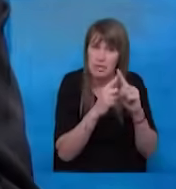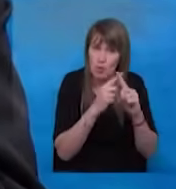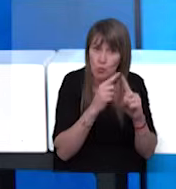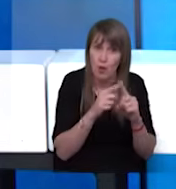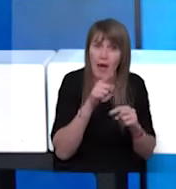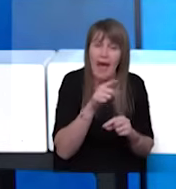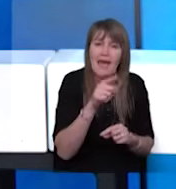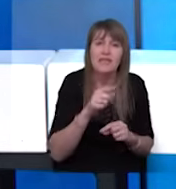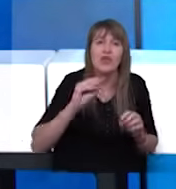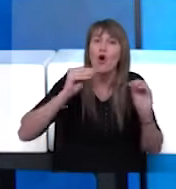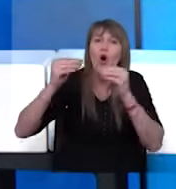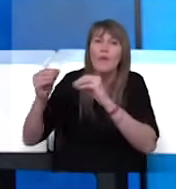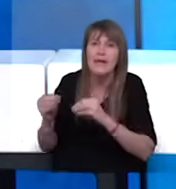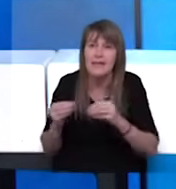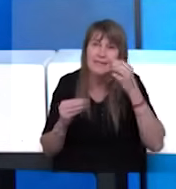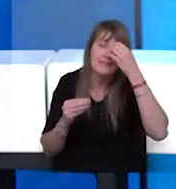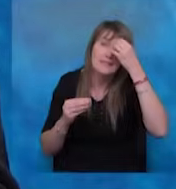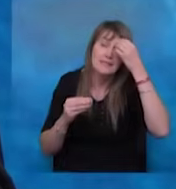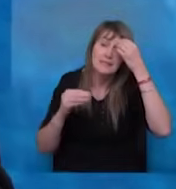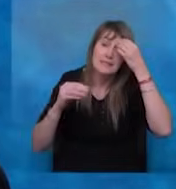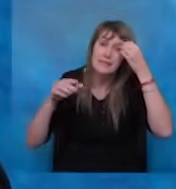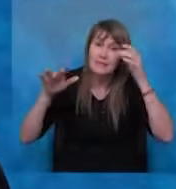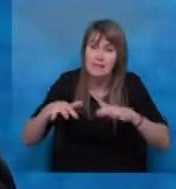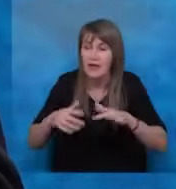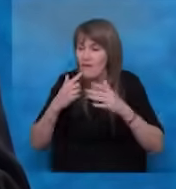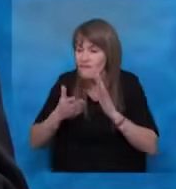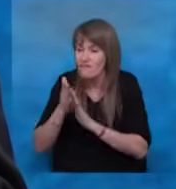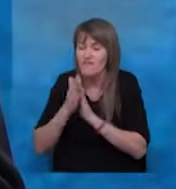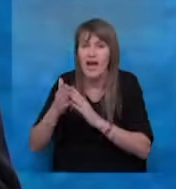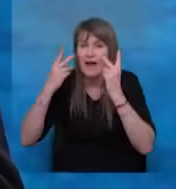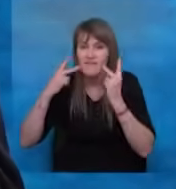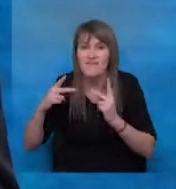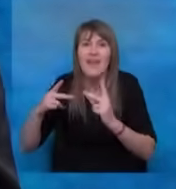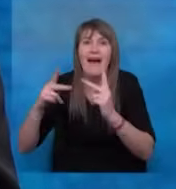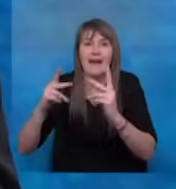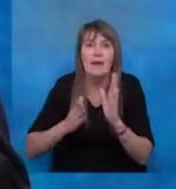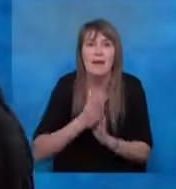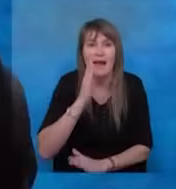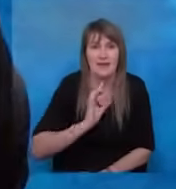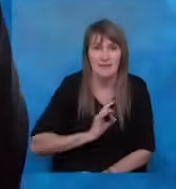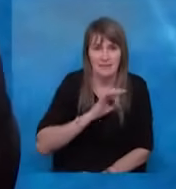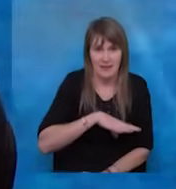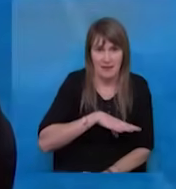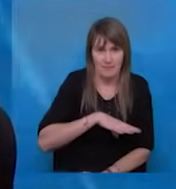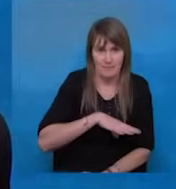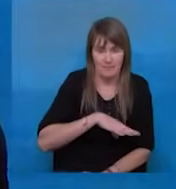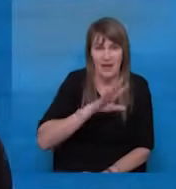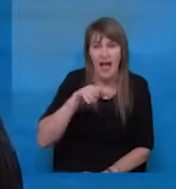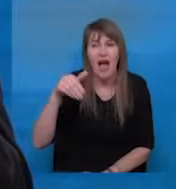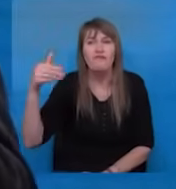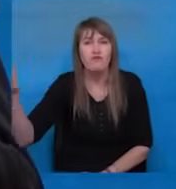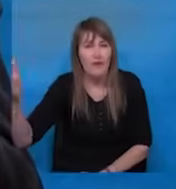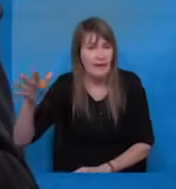los ve a los jóvenes de la Sociedad de la Nieve planificando su viaje a Chile. Claro. Y afuera se